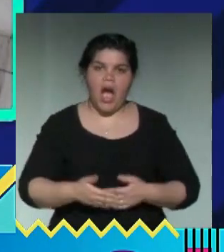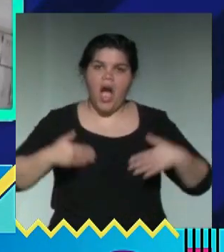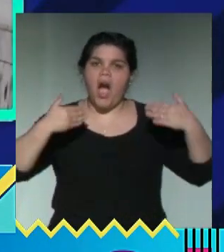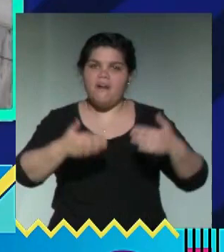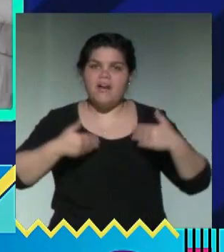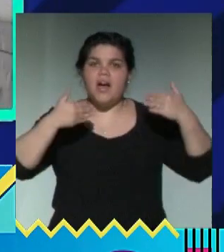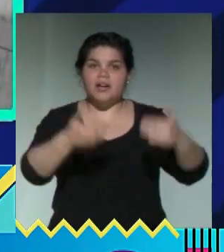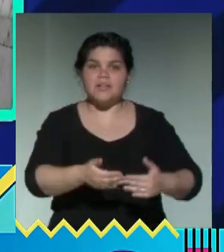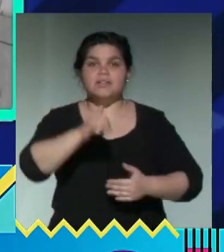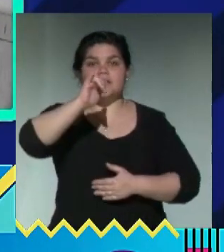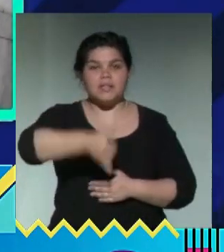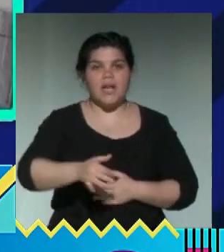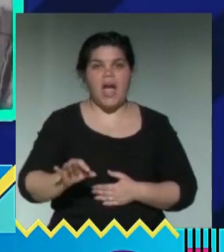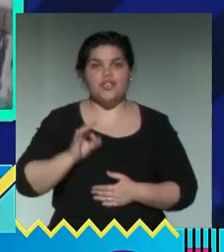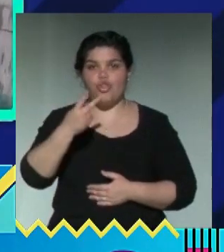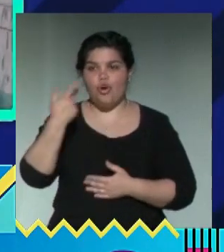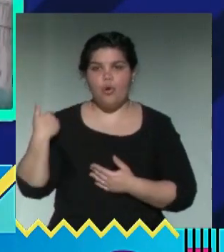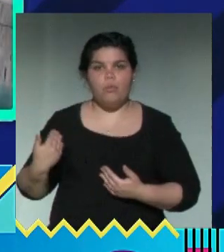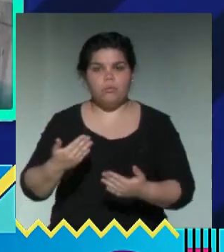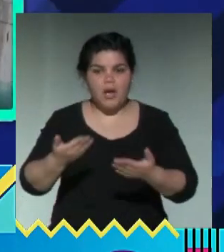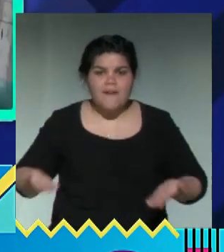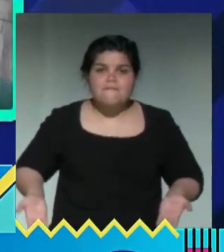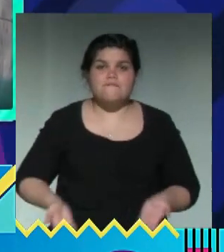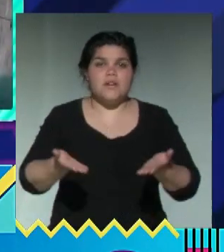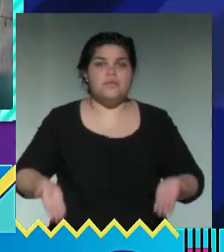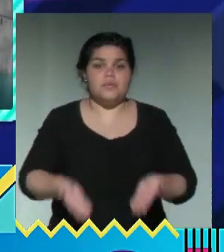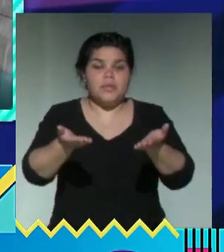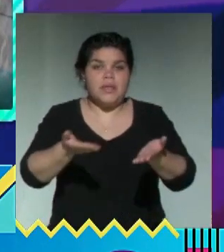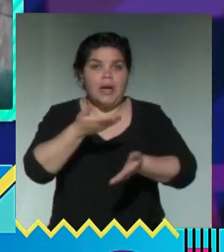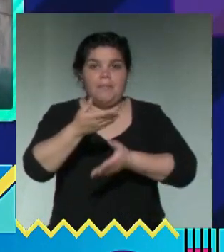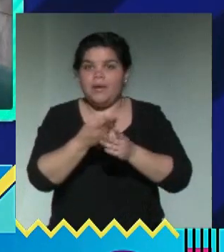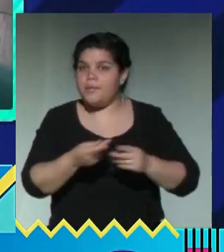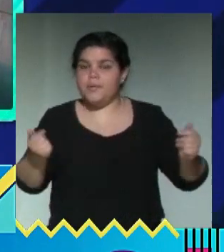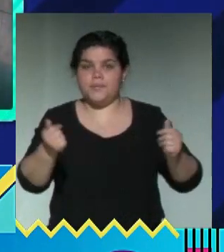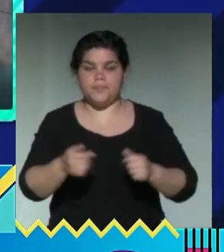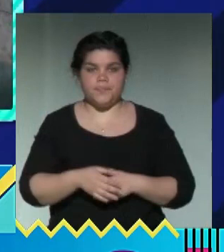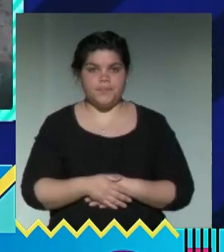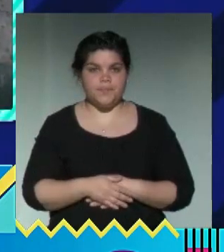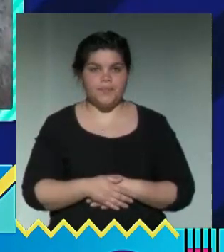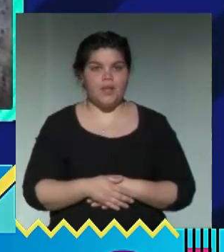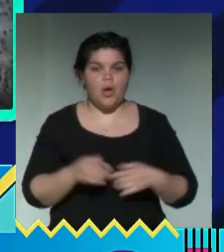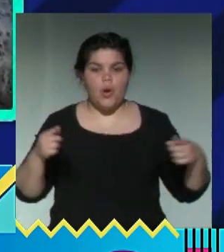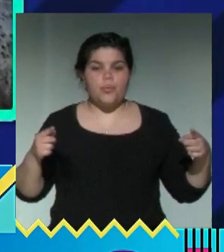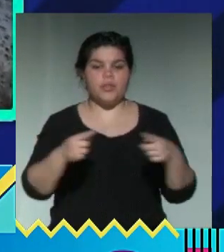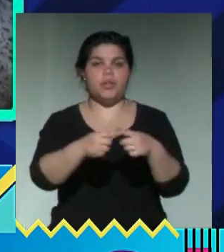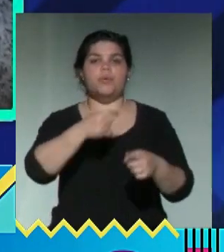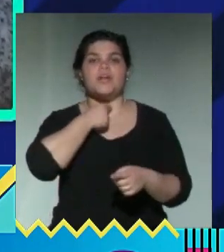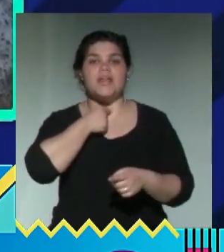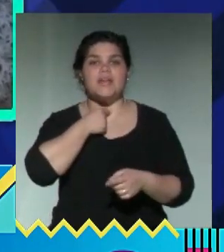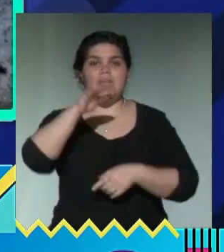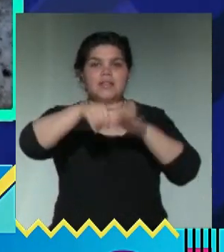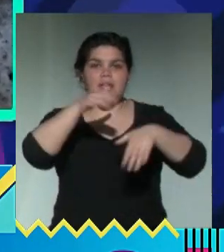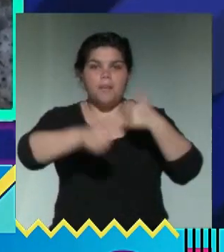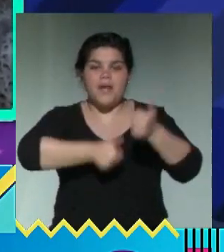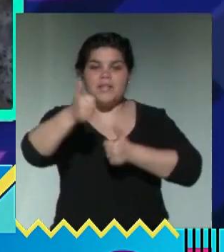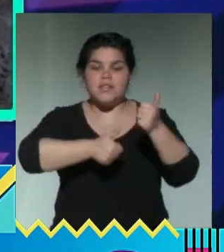muchos impulsos, en los últimos 2 años se le ha dado, te diría, el empujón final. Y bueno, tenemos un objetivo de llamar a licitación por el proyecto